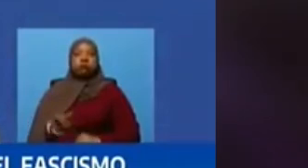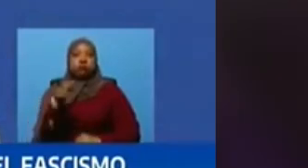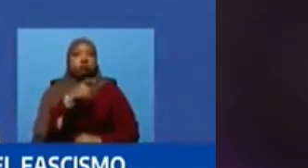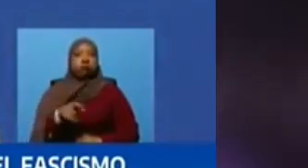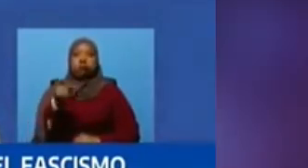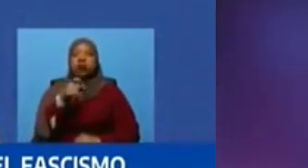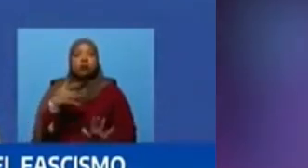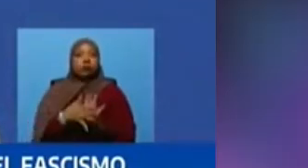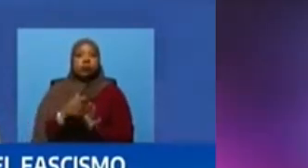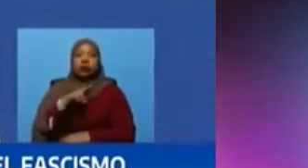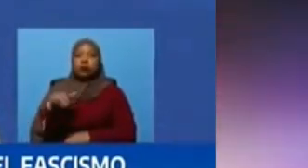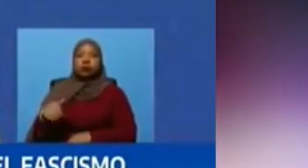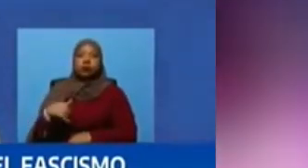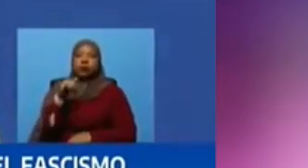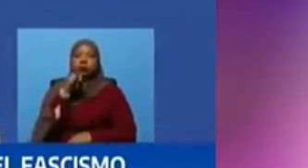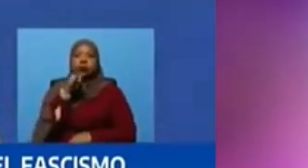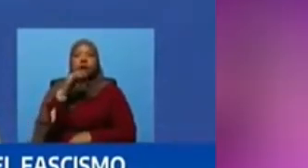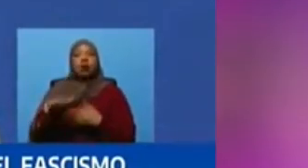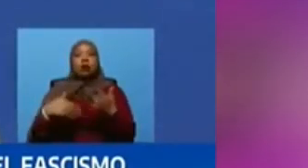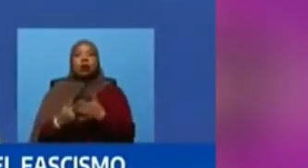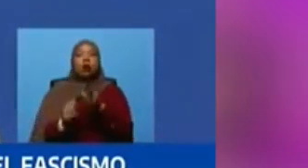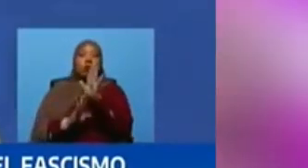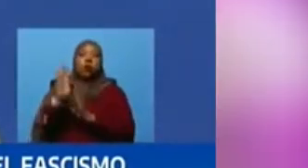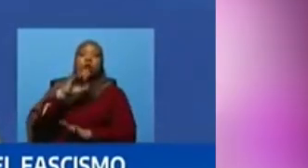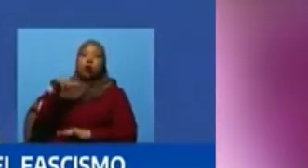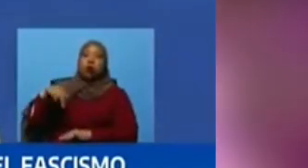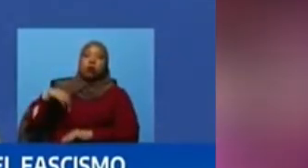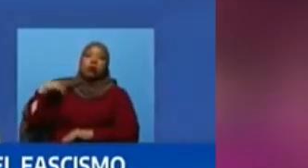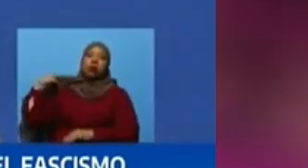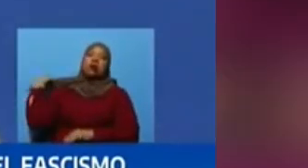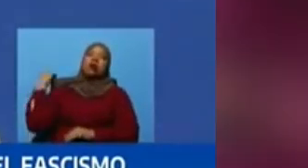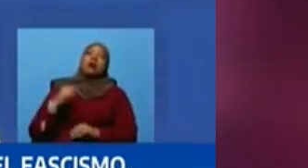de caminos que nos lleven a superarnos,